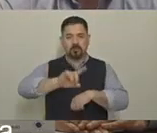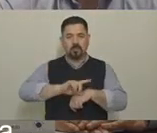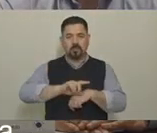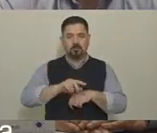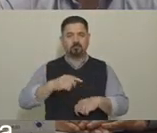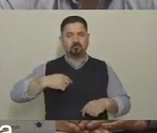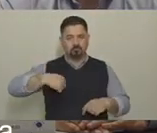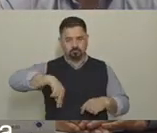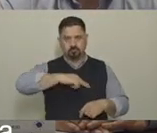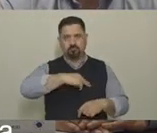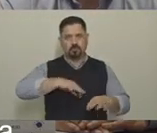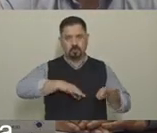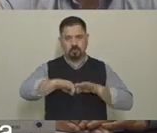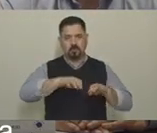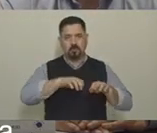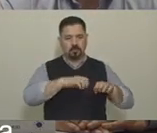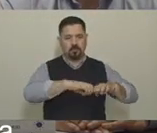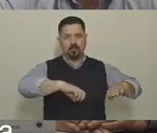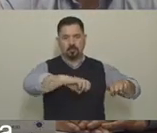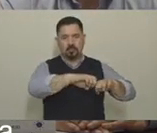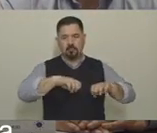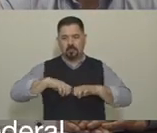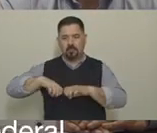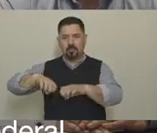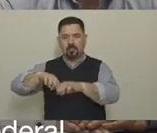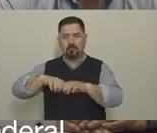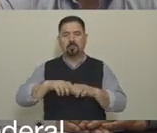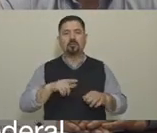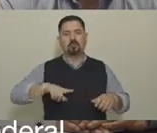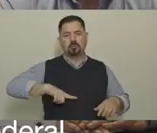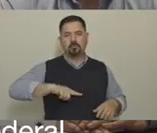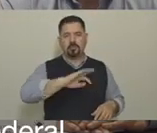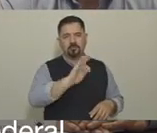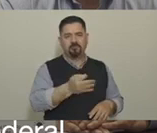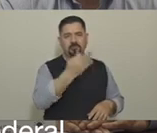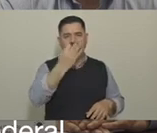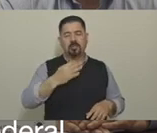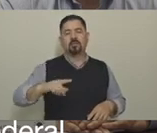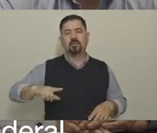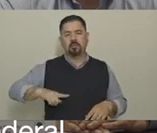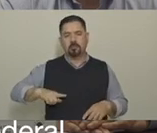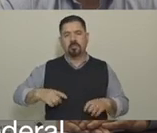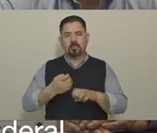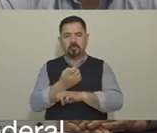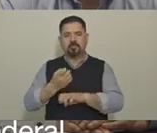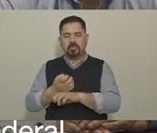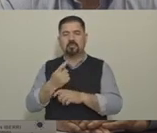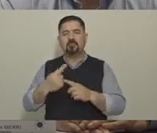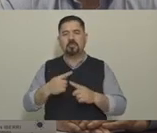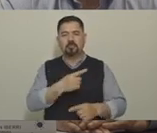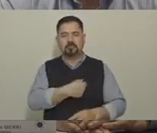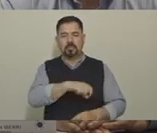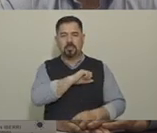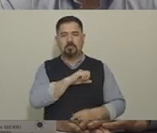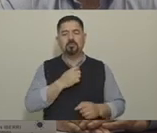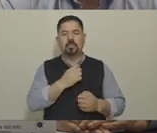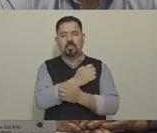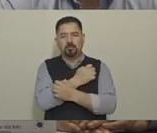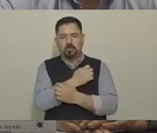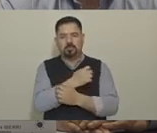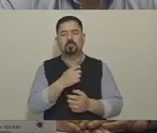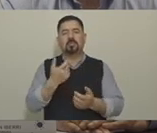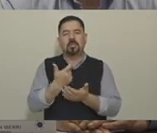El día de hoy estamos en la mesa de trabajo intersectorial, trabajando junto con el gobierno federal y las áreas estatales de salud,